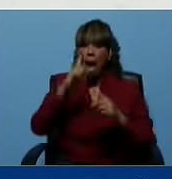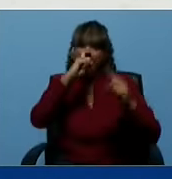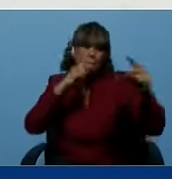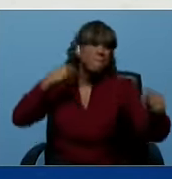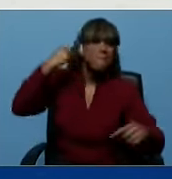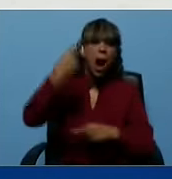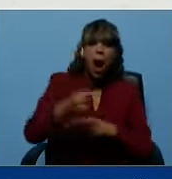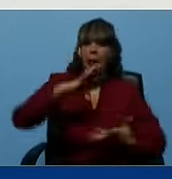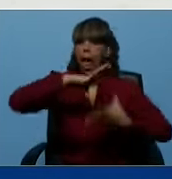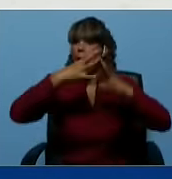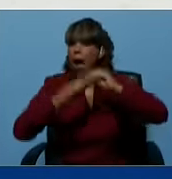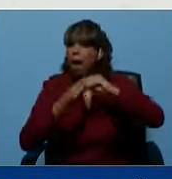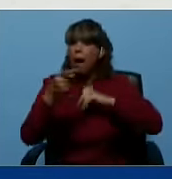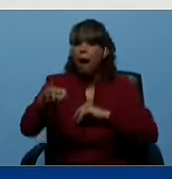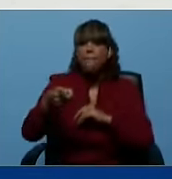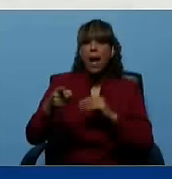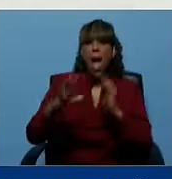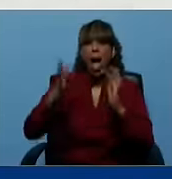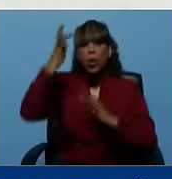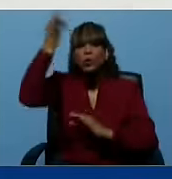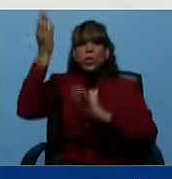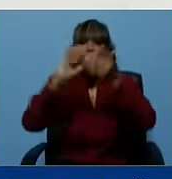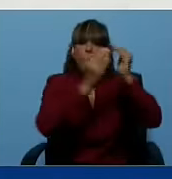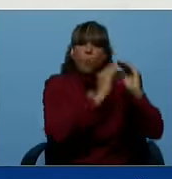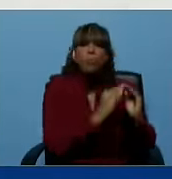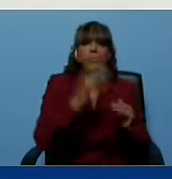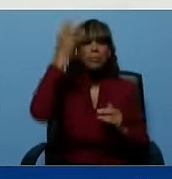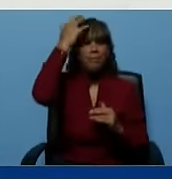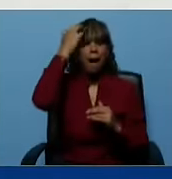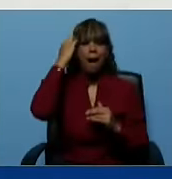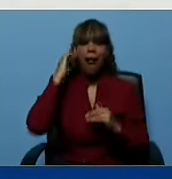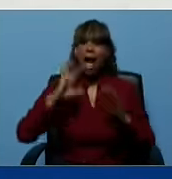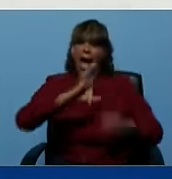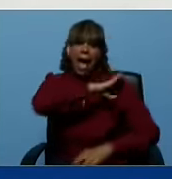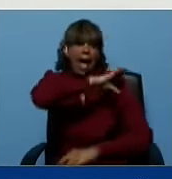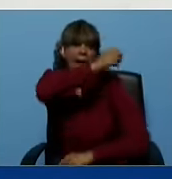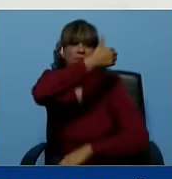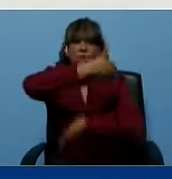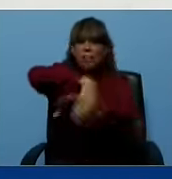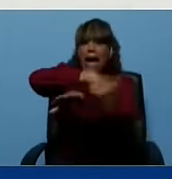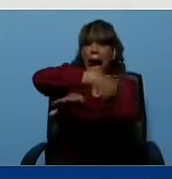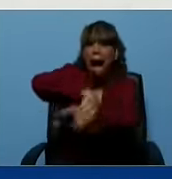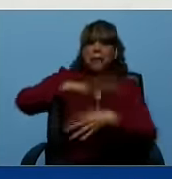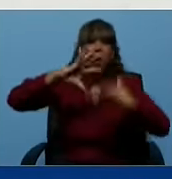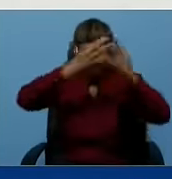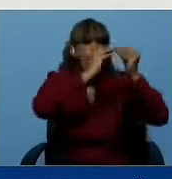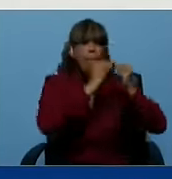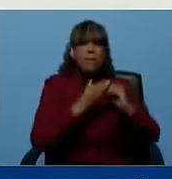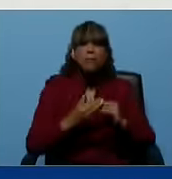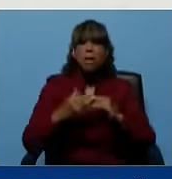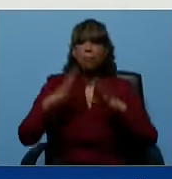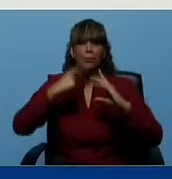de CLAP, consejos comunales, jefas y jefes de calle, comunidad VC,